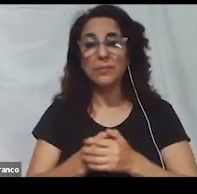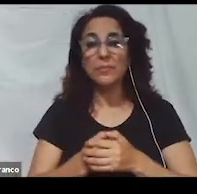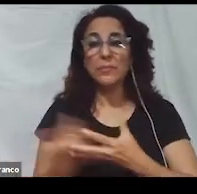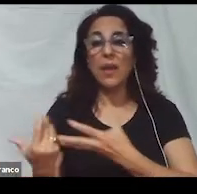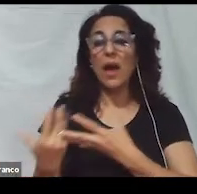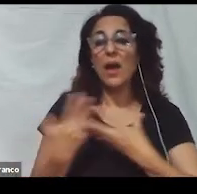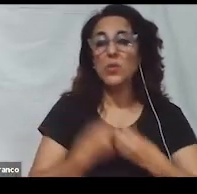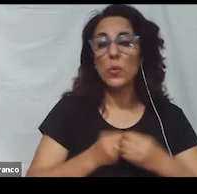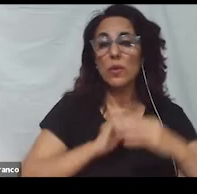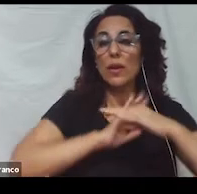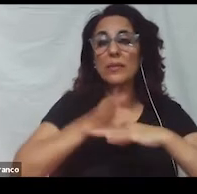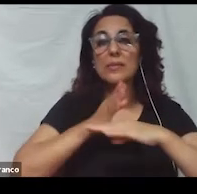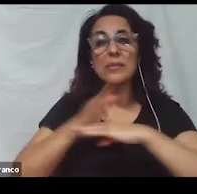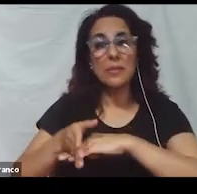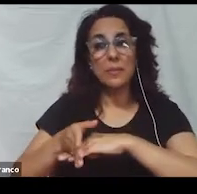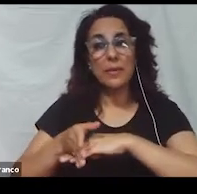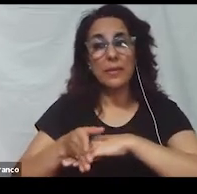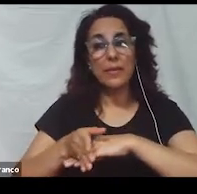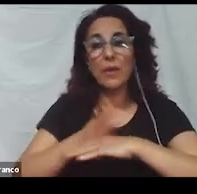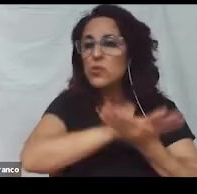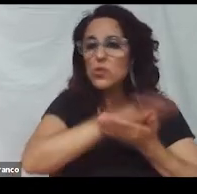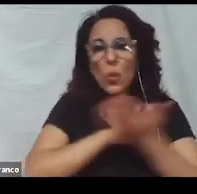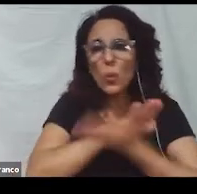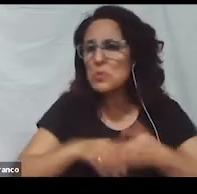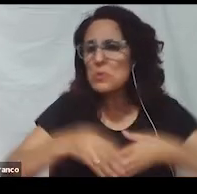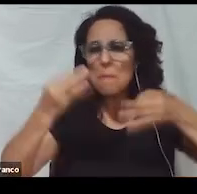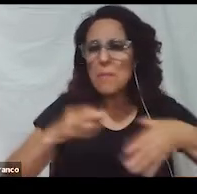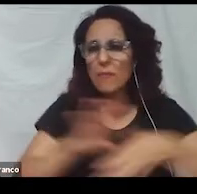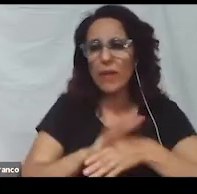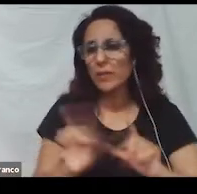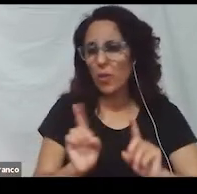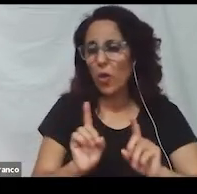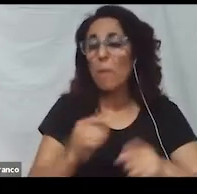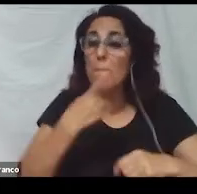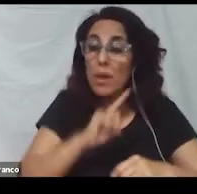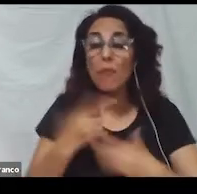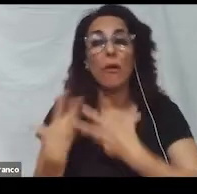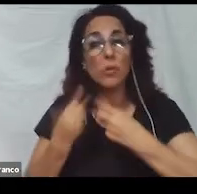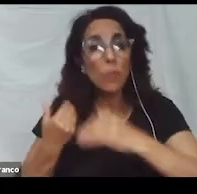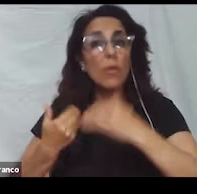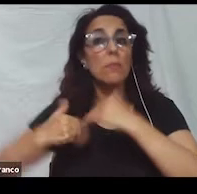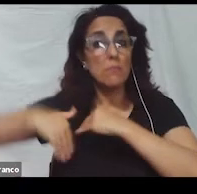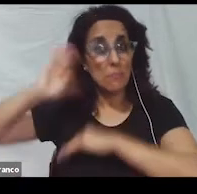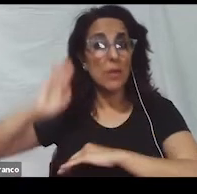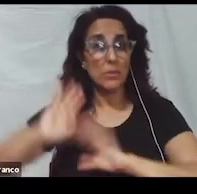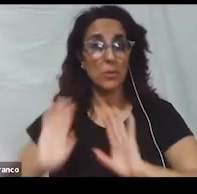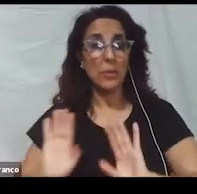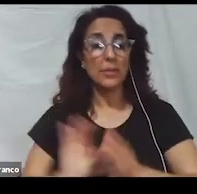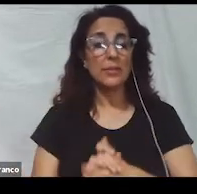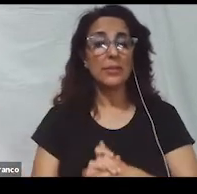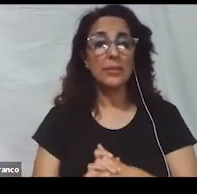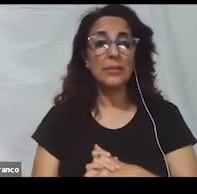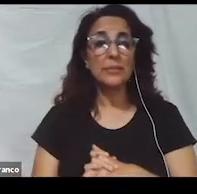algunos casos, ayudar con la accesibilidad. No voy a decir que son la solución perfecta, pero ayudan bastante, ¿ok? Entonces voy a